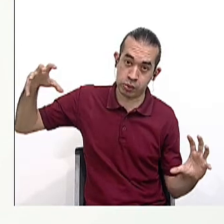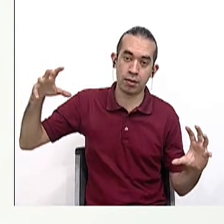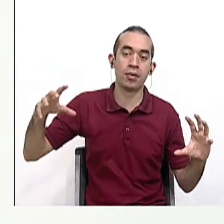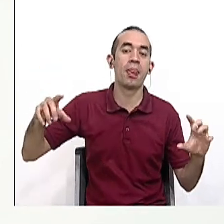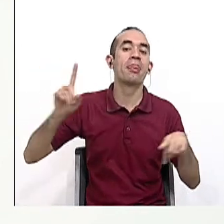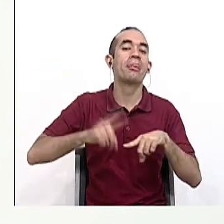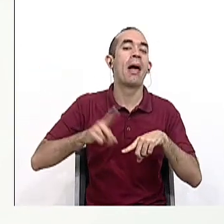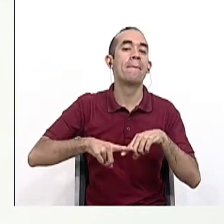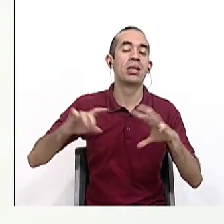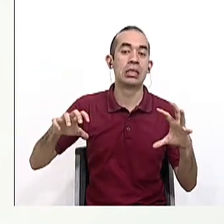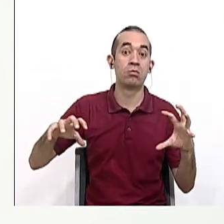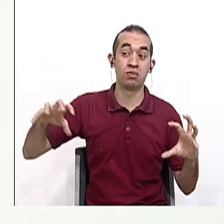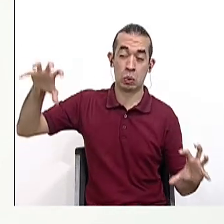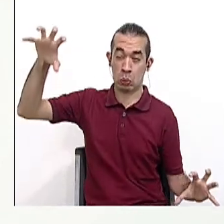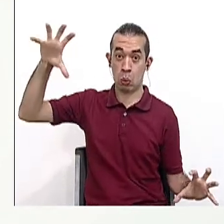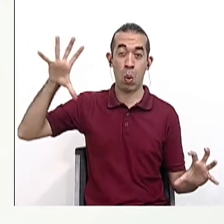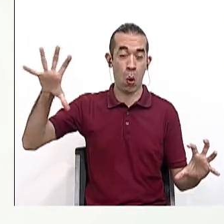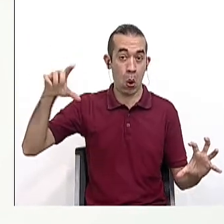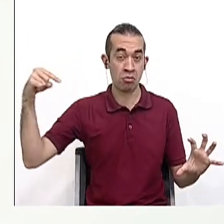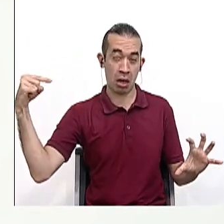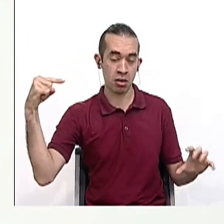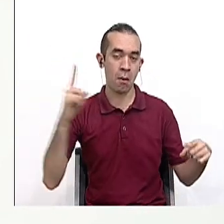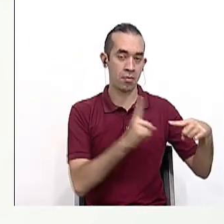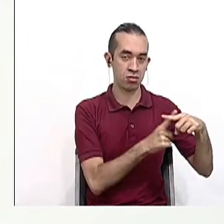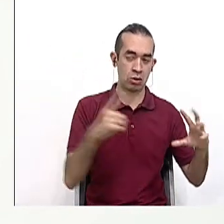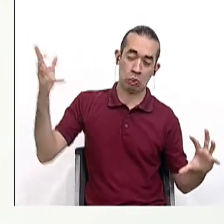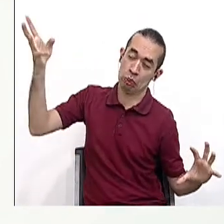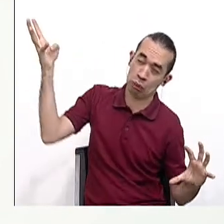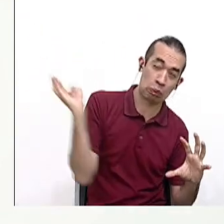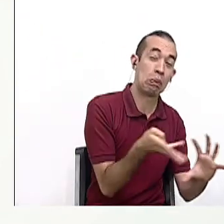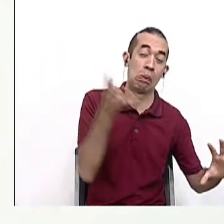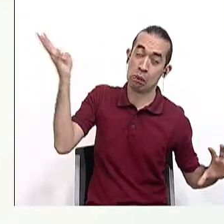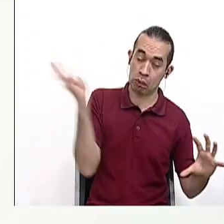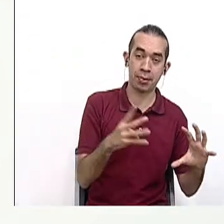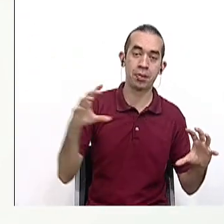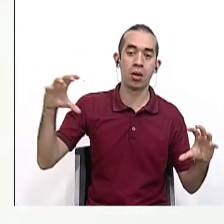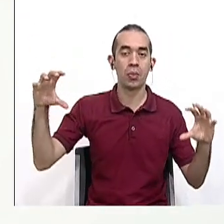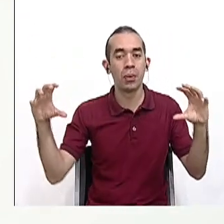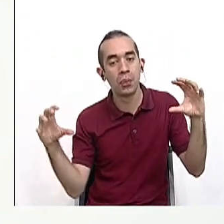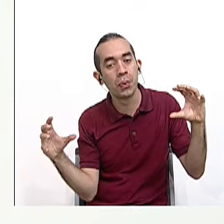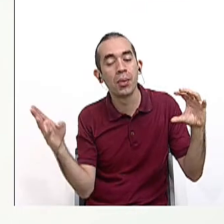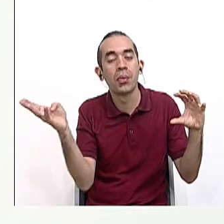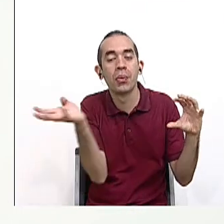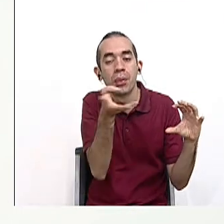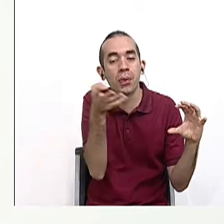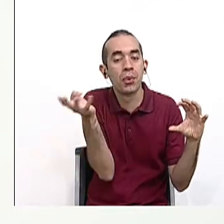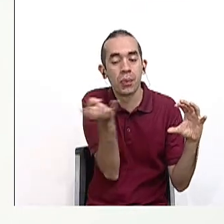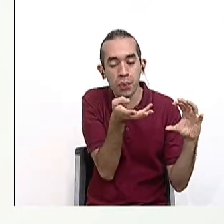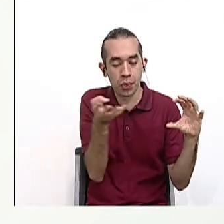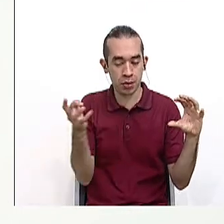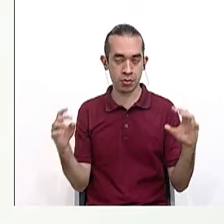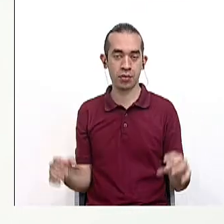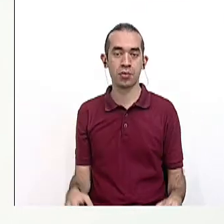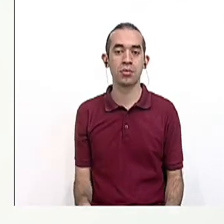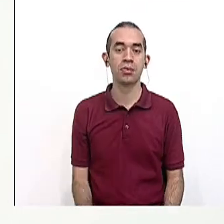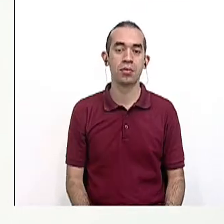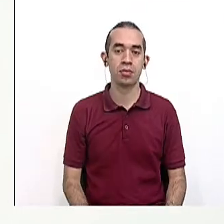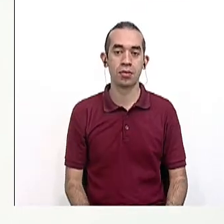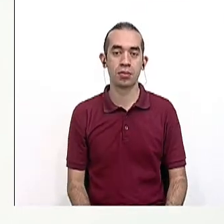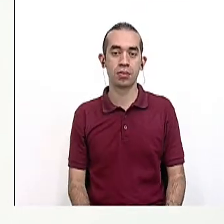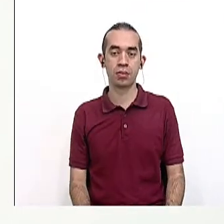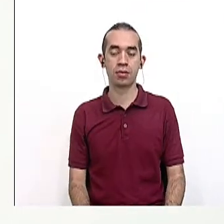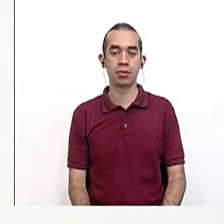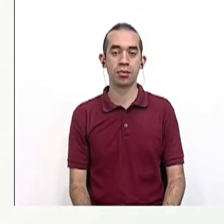proporcional a la diferencia de potencial V. Es decir, a mayor diferencia de potencial, mayor intensidad de la corriente